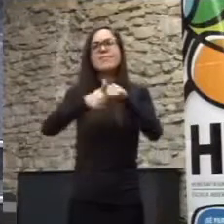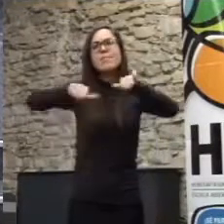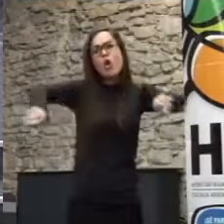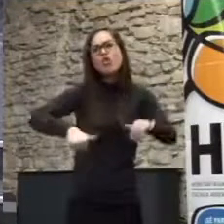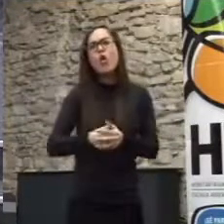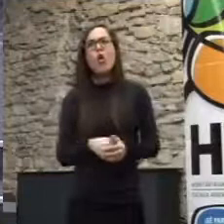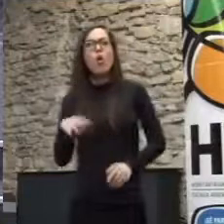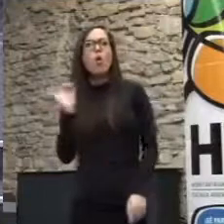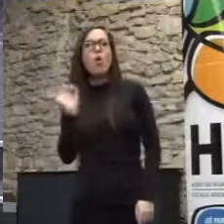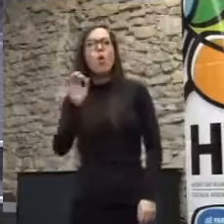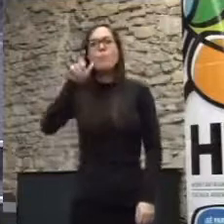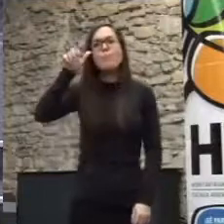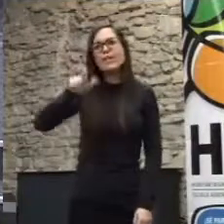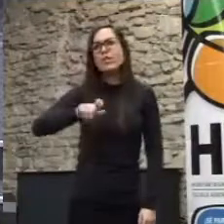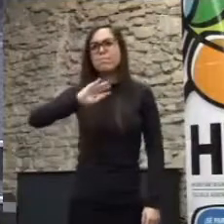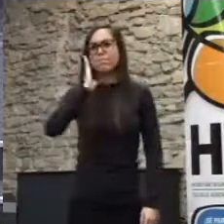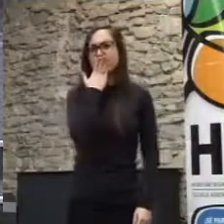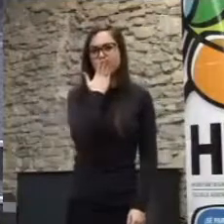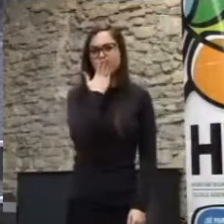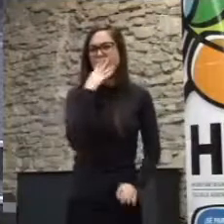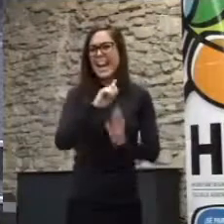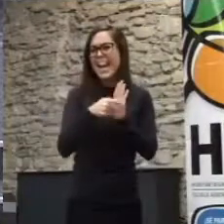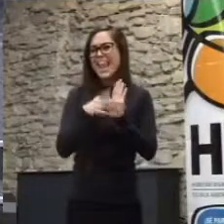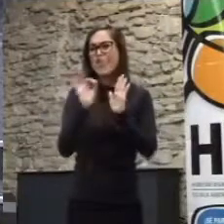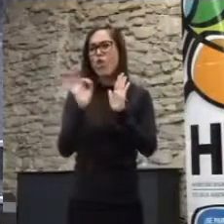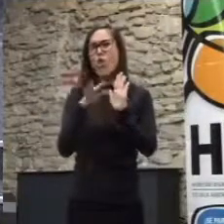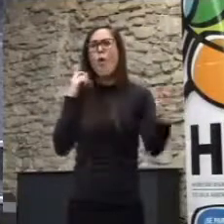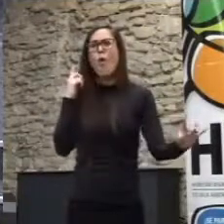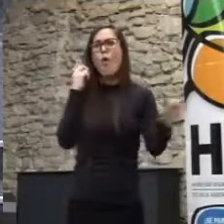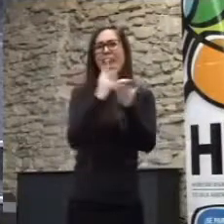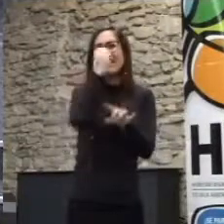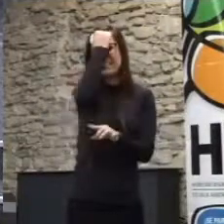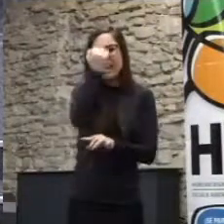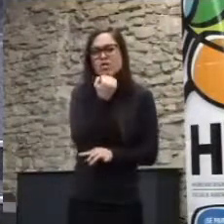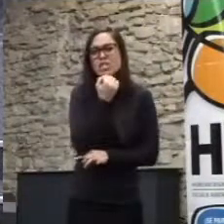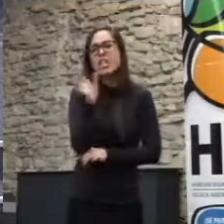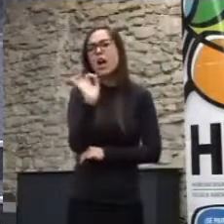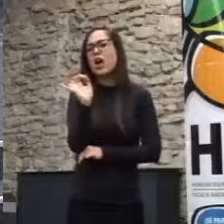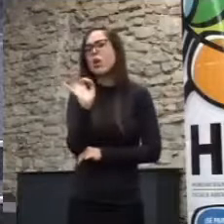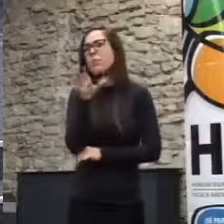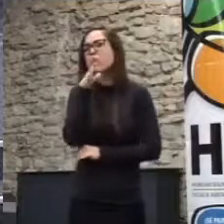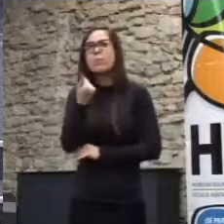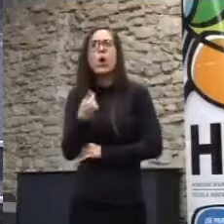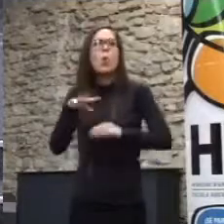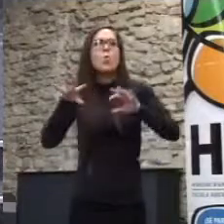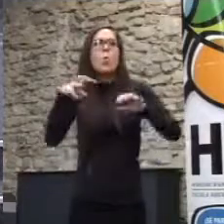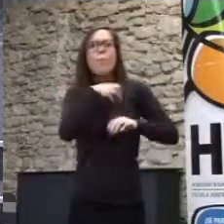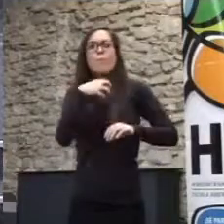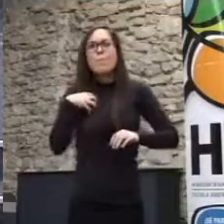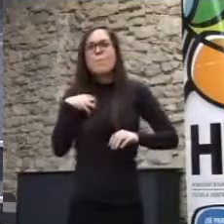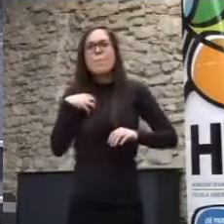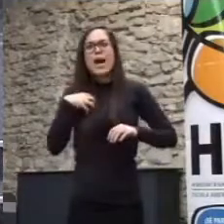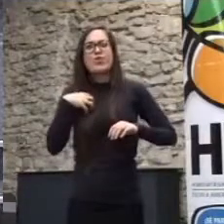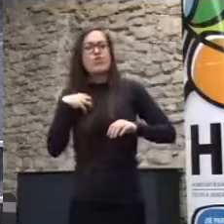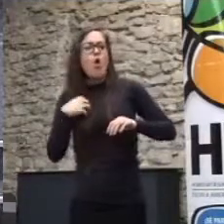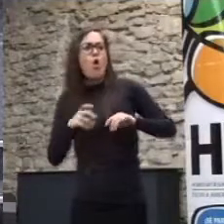pasado por una ley mordaza o que ha pasado por la ley antiterrorista porque un chaval ha roto algo de un cajero o un